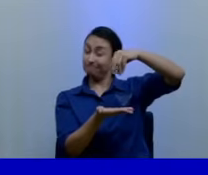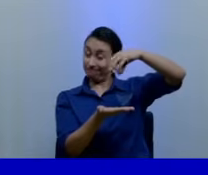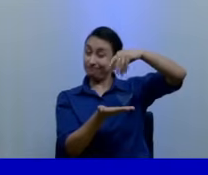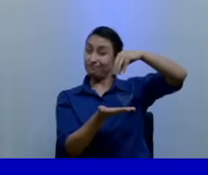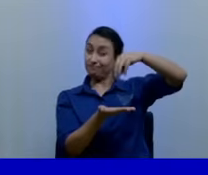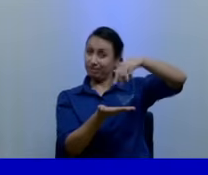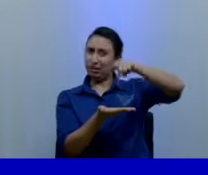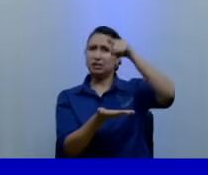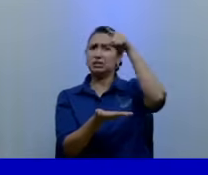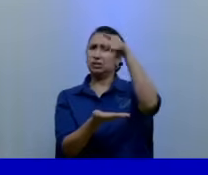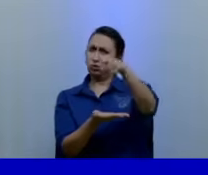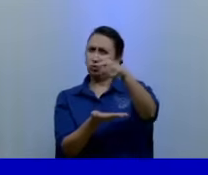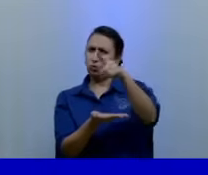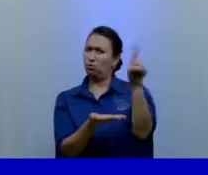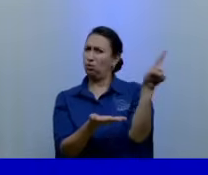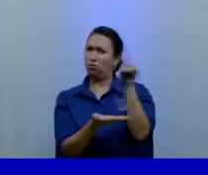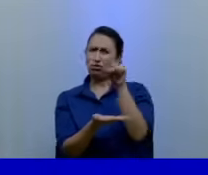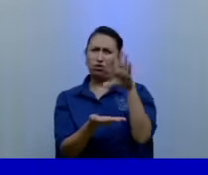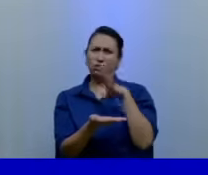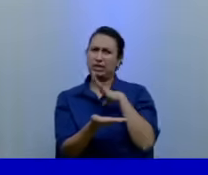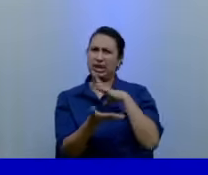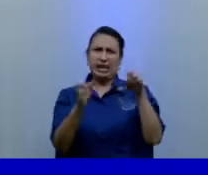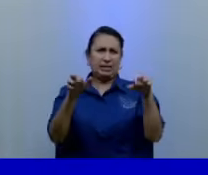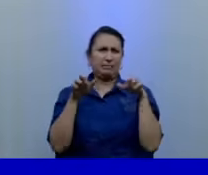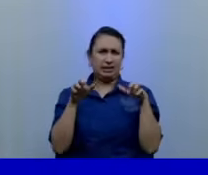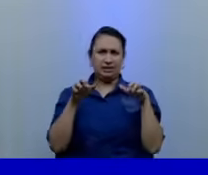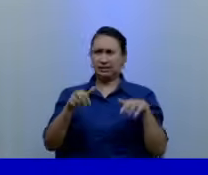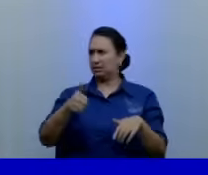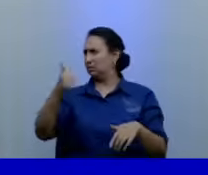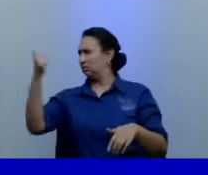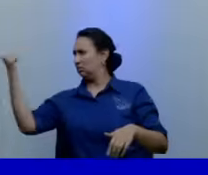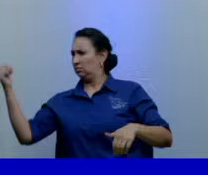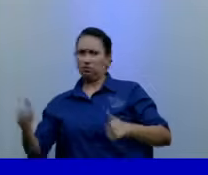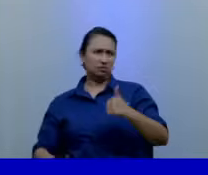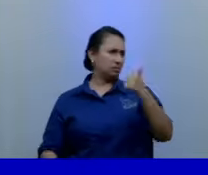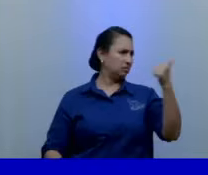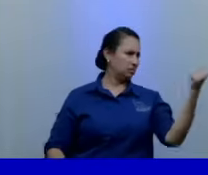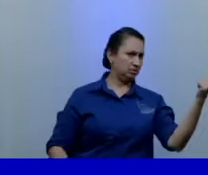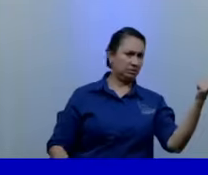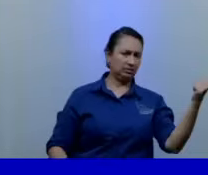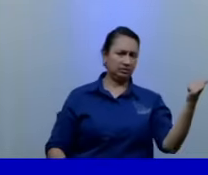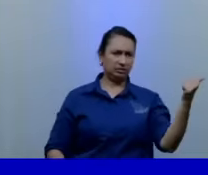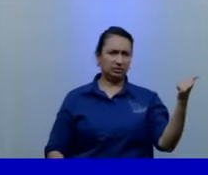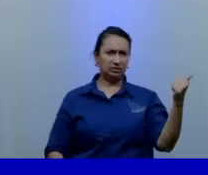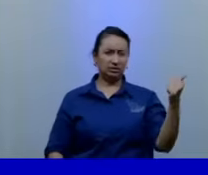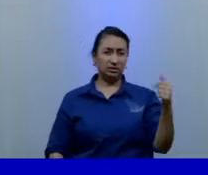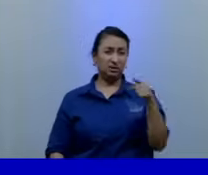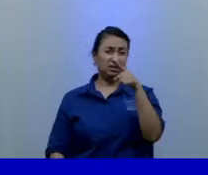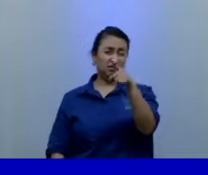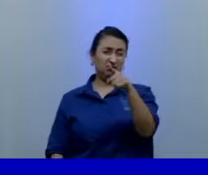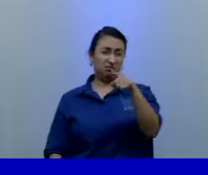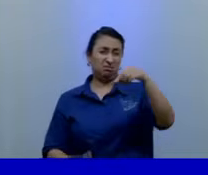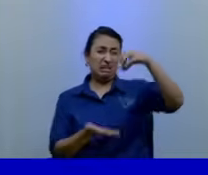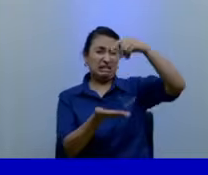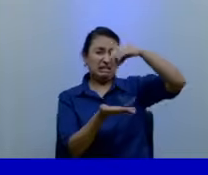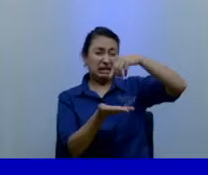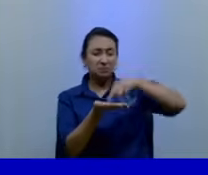Si no estás en paz con tu hermano, eres sal insípida.